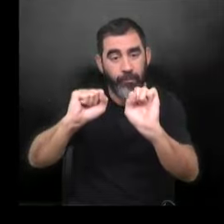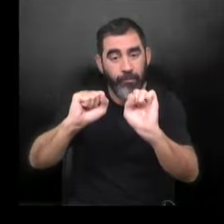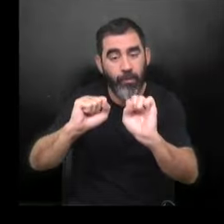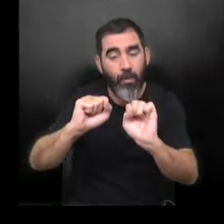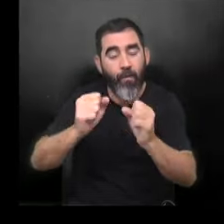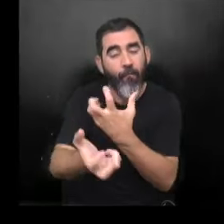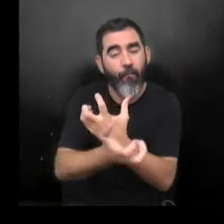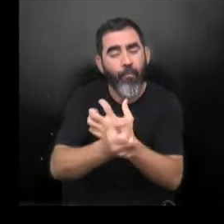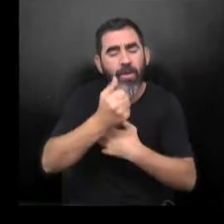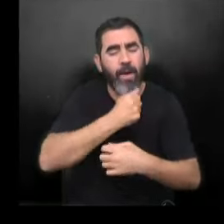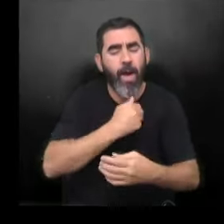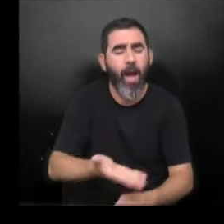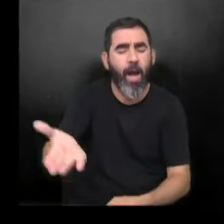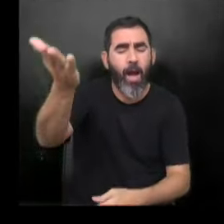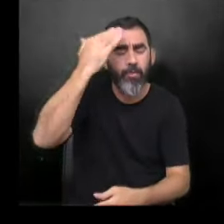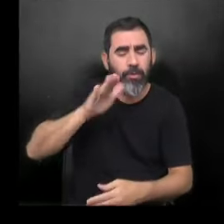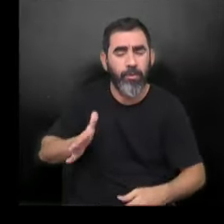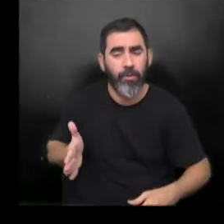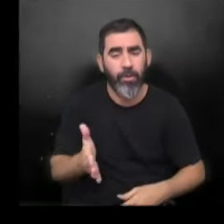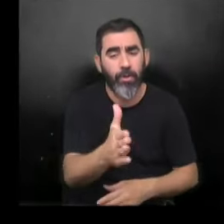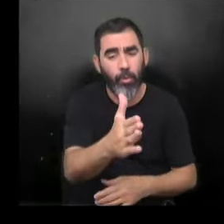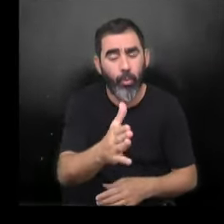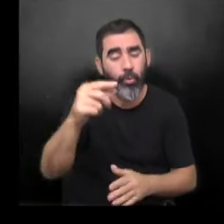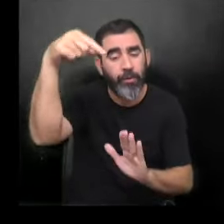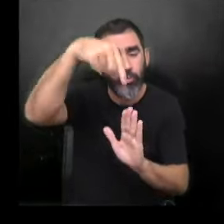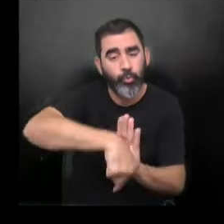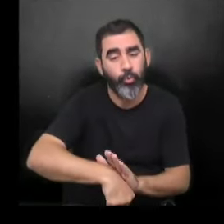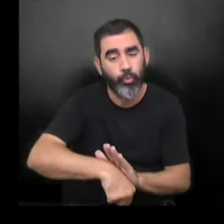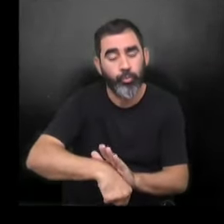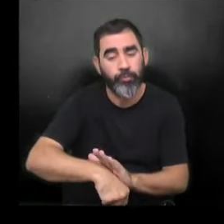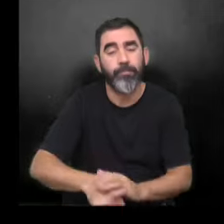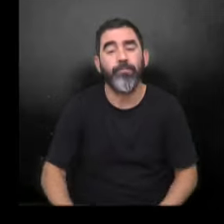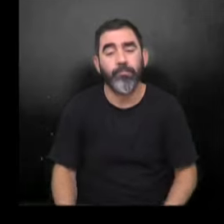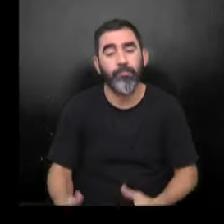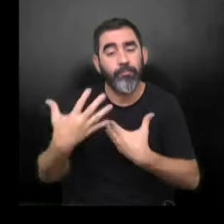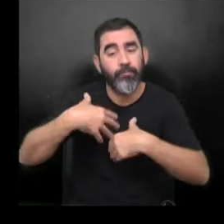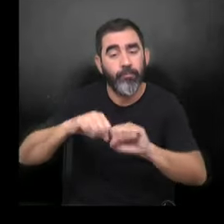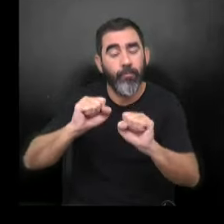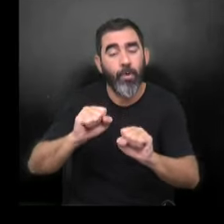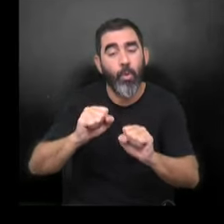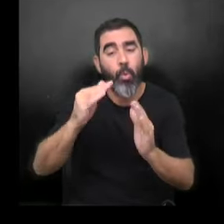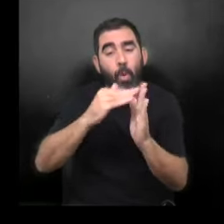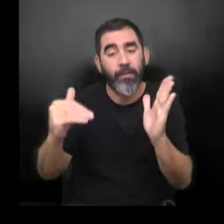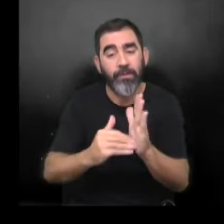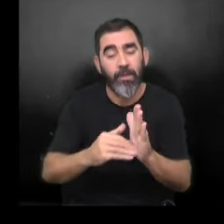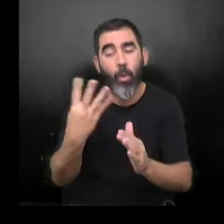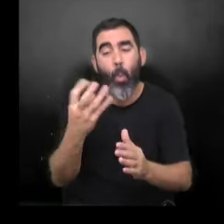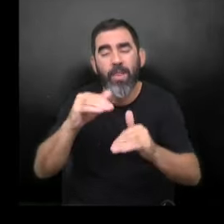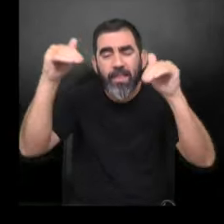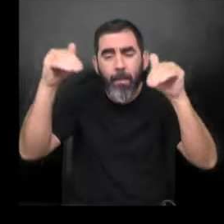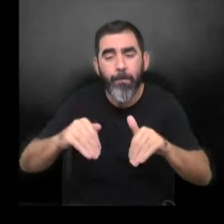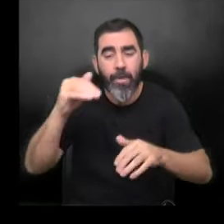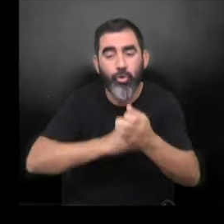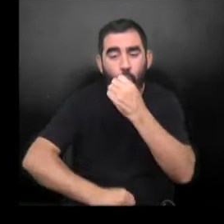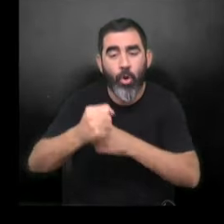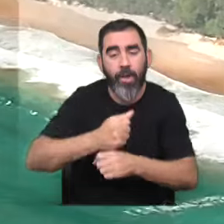fósil más antiguo de un reptil marino del hemisferio sur. El vestigio fue encontrado en Nueva Zelanda y es 40 millones de